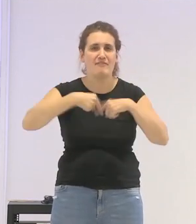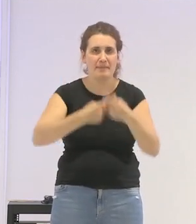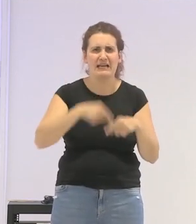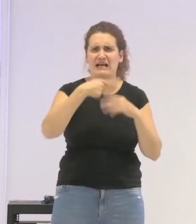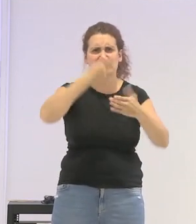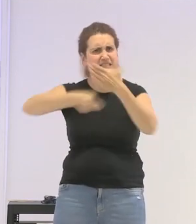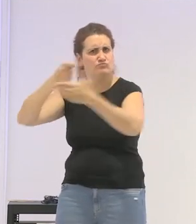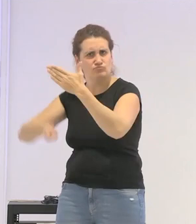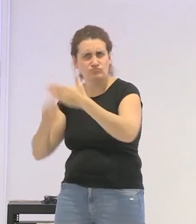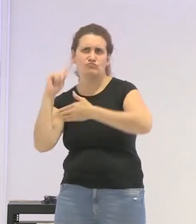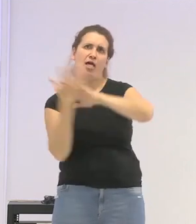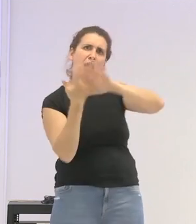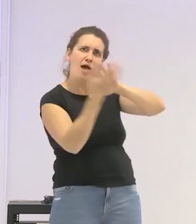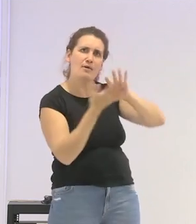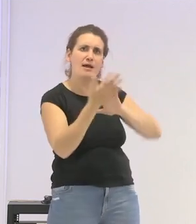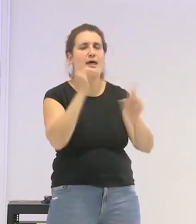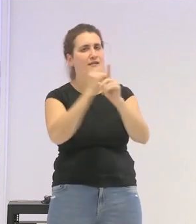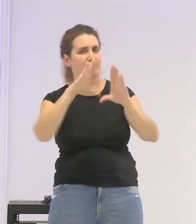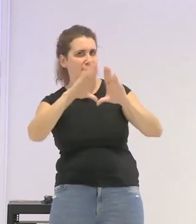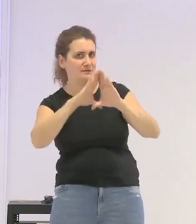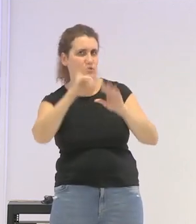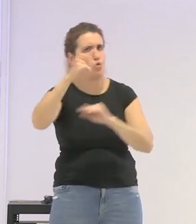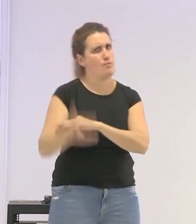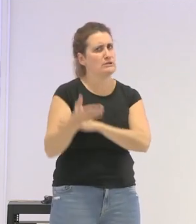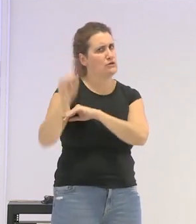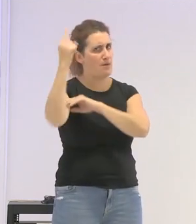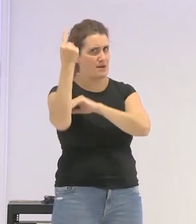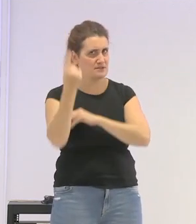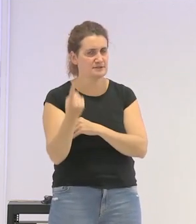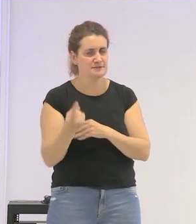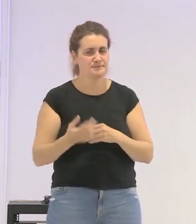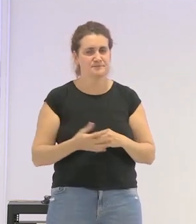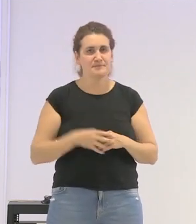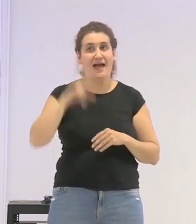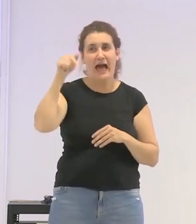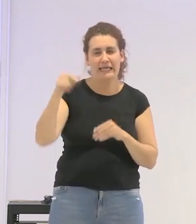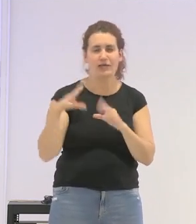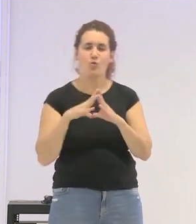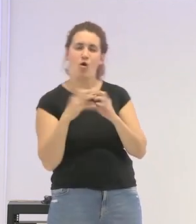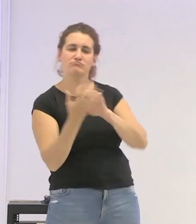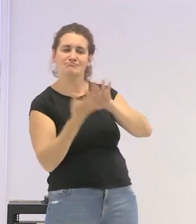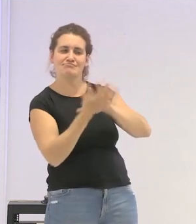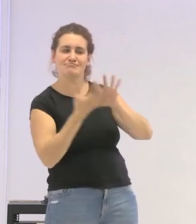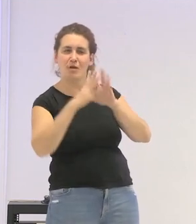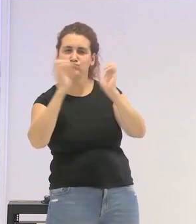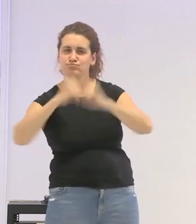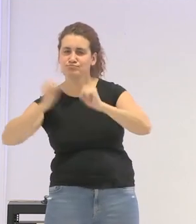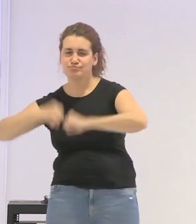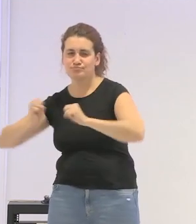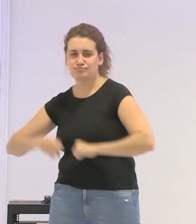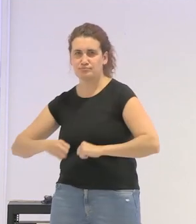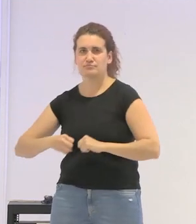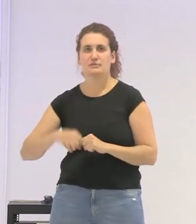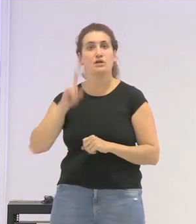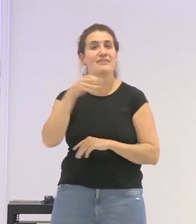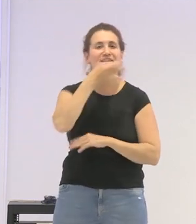derechas a nivel de género y antifeminista como más importante. Ahí se coordinan, y se coordinan no solo en discursos, sino se